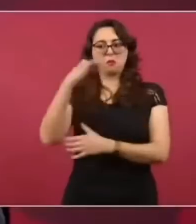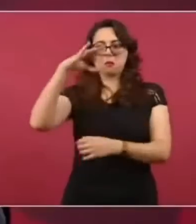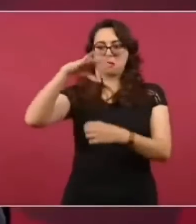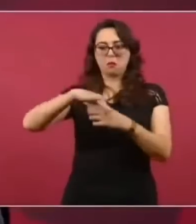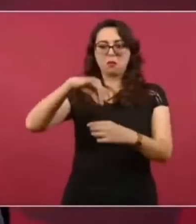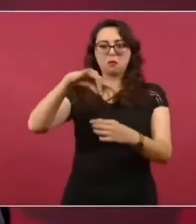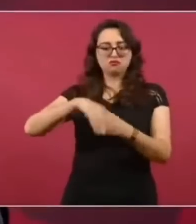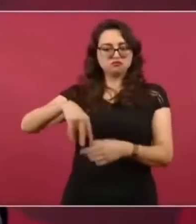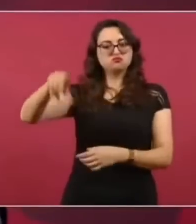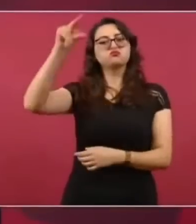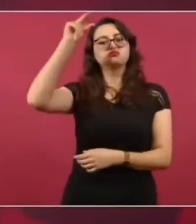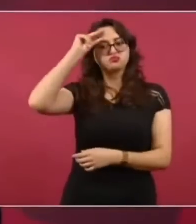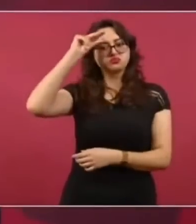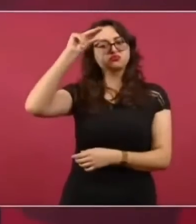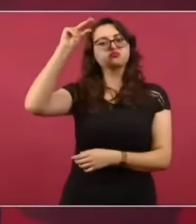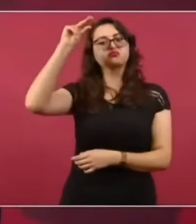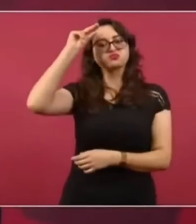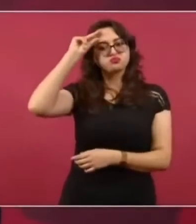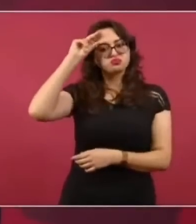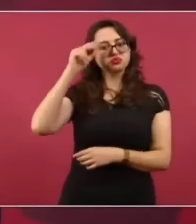Y vas a ver,